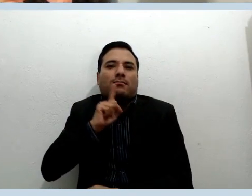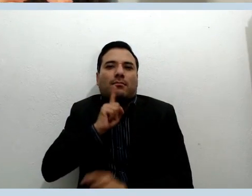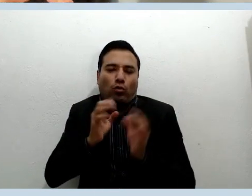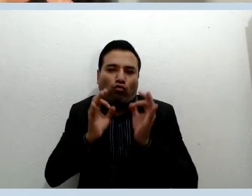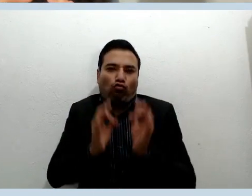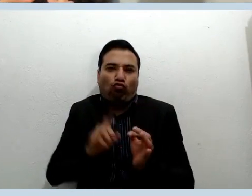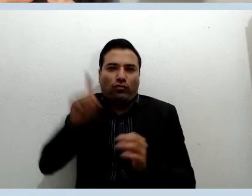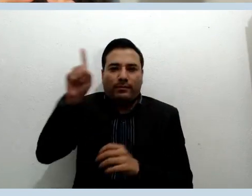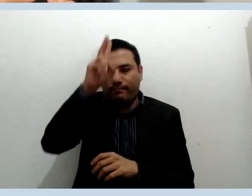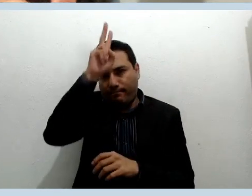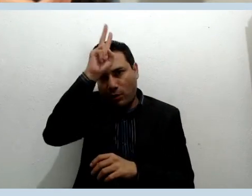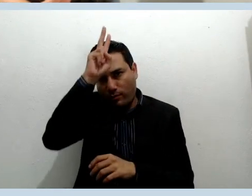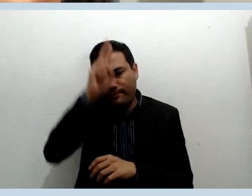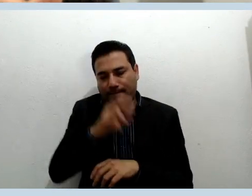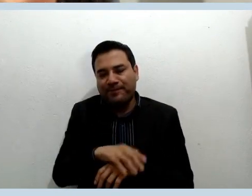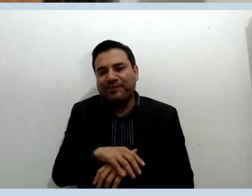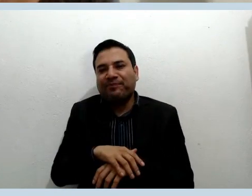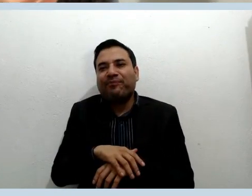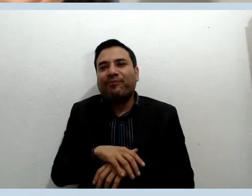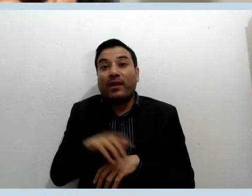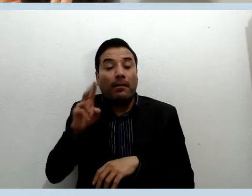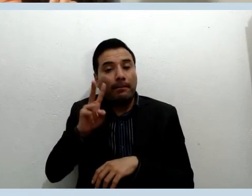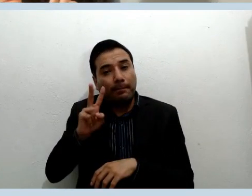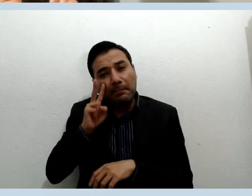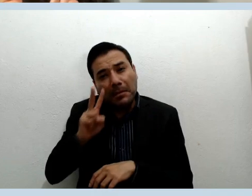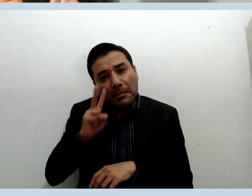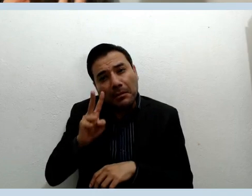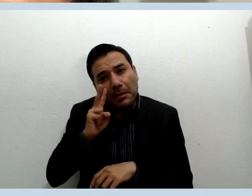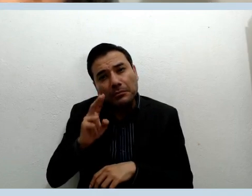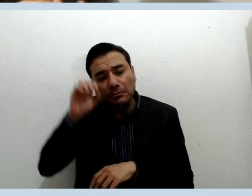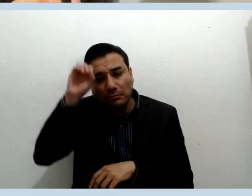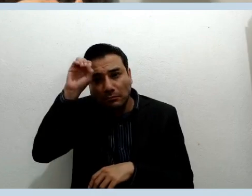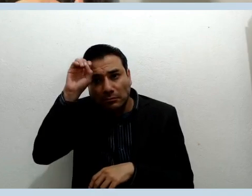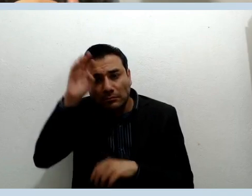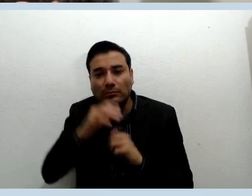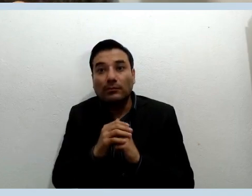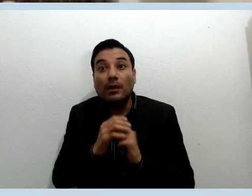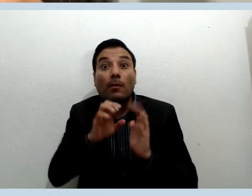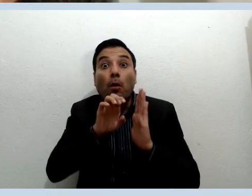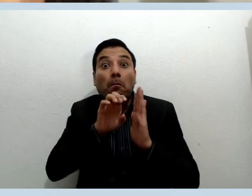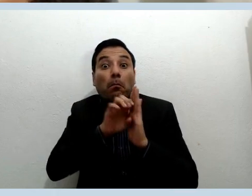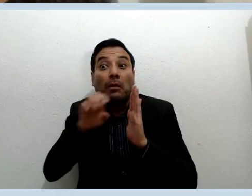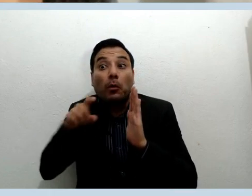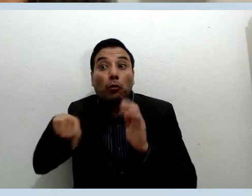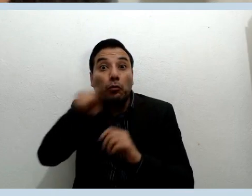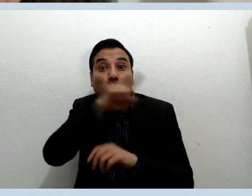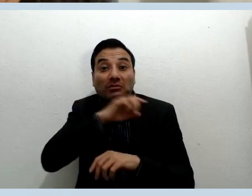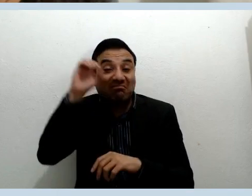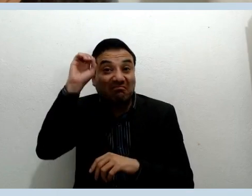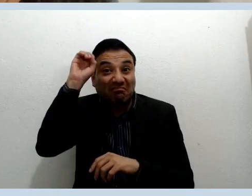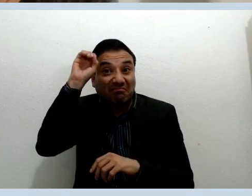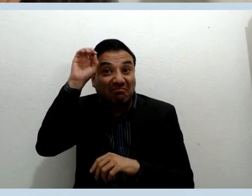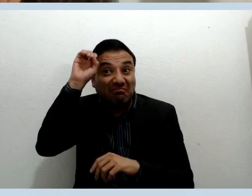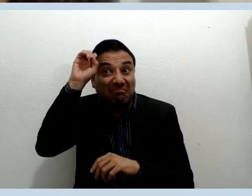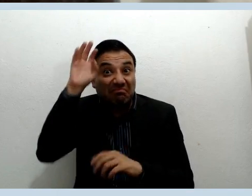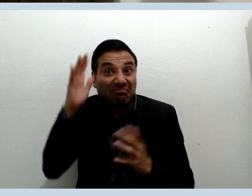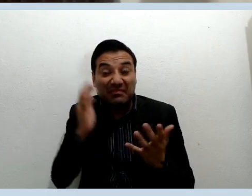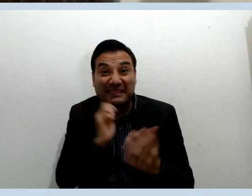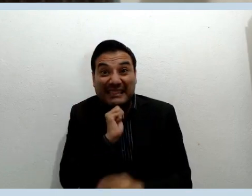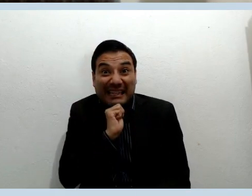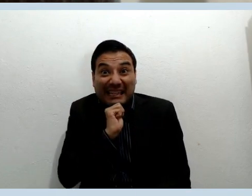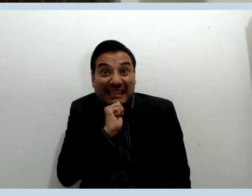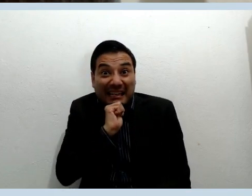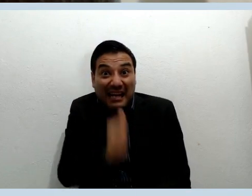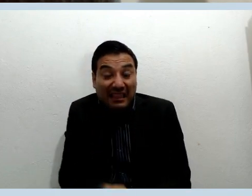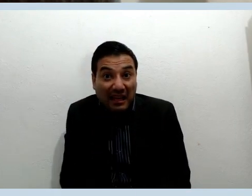conversaciones Entonces decíamos si nunca si no hacemos transmisiones la chica de Perú que está notando se va a